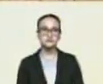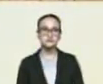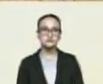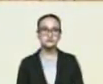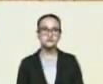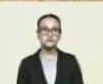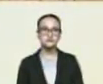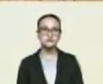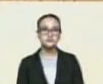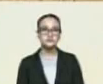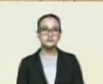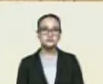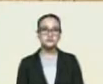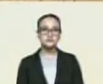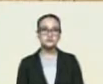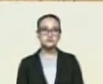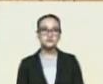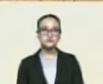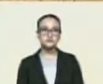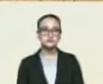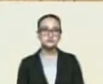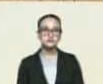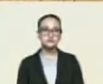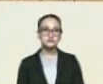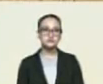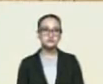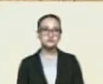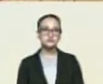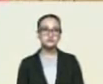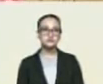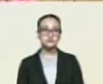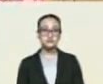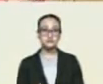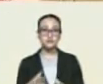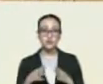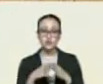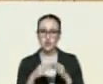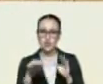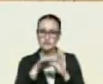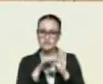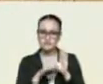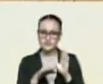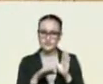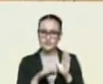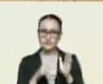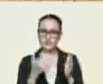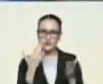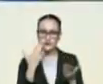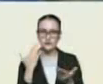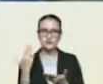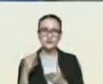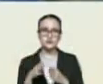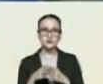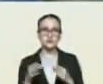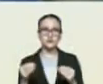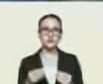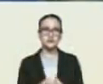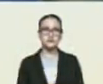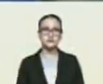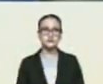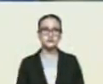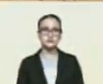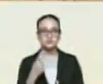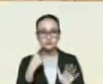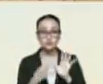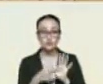Quiero también destacar dentro de toda esta serie de cuadros, que no los voy a referir a todos, pero lo tienen ustedes